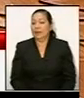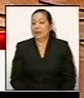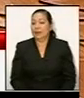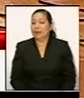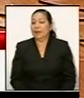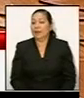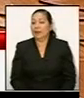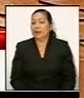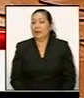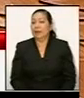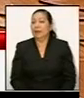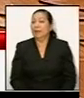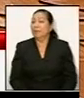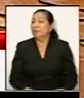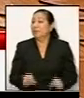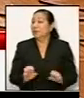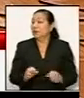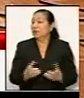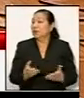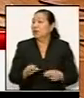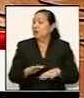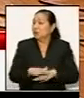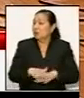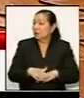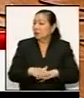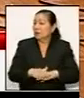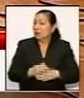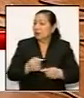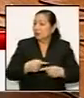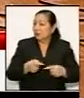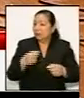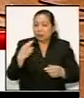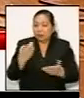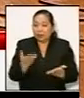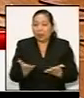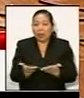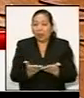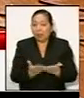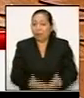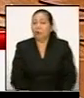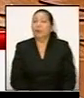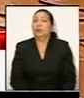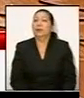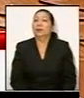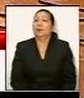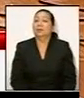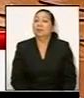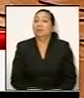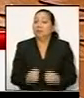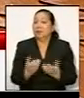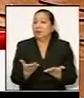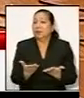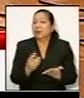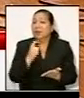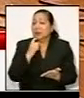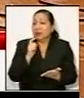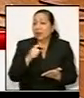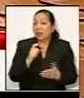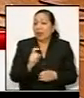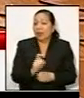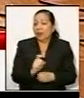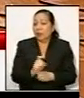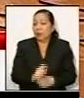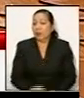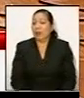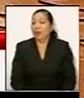sin la promoción elaboración e implementación de una política educativa obedece a la atención de la necesidad educativa